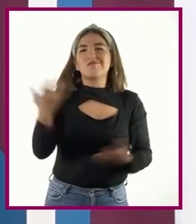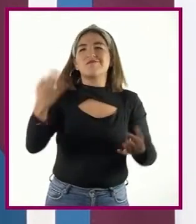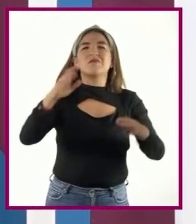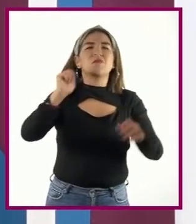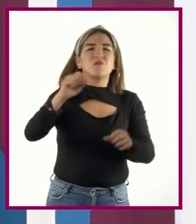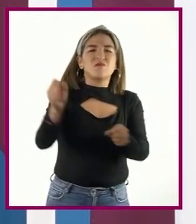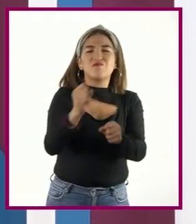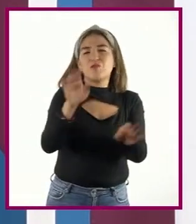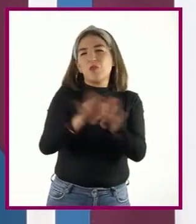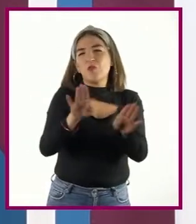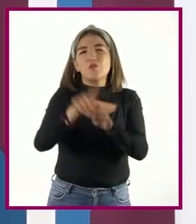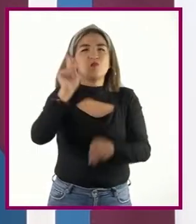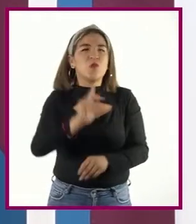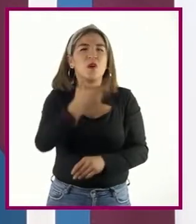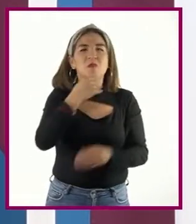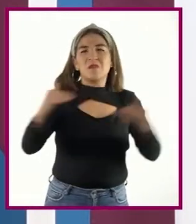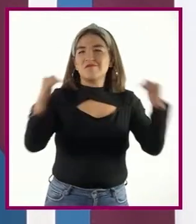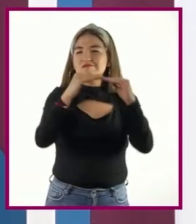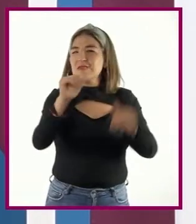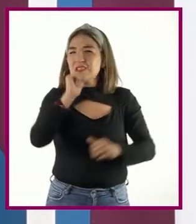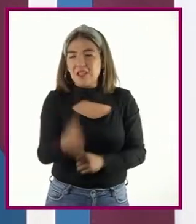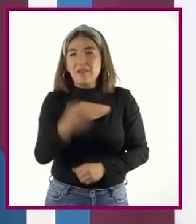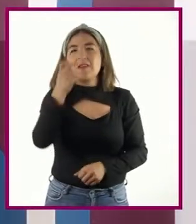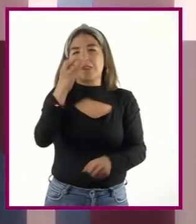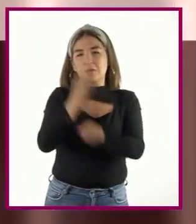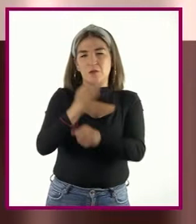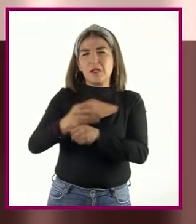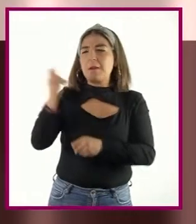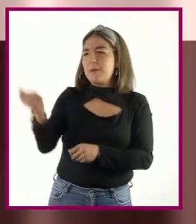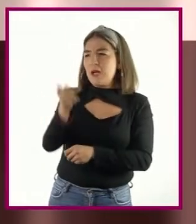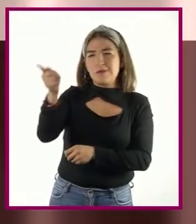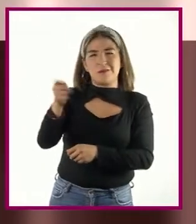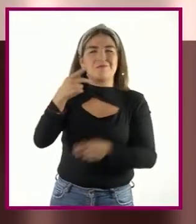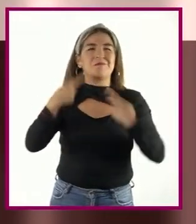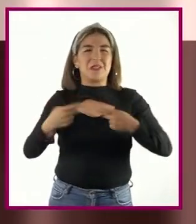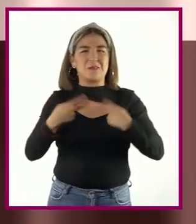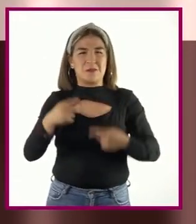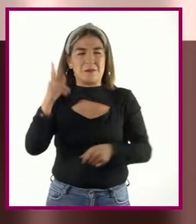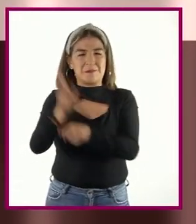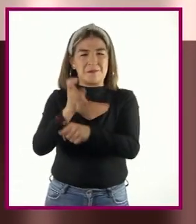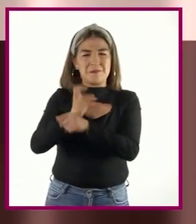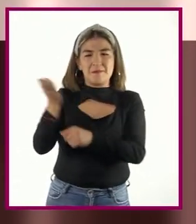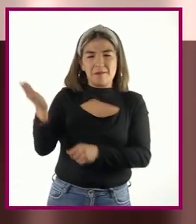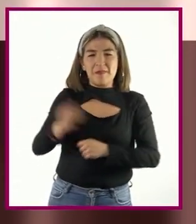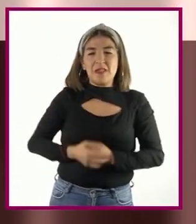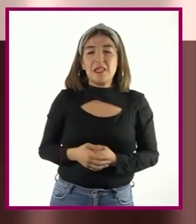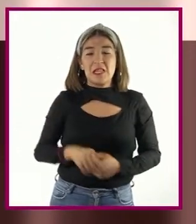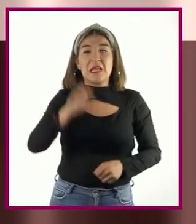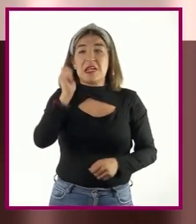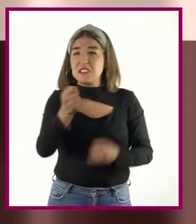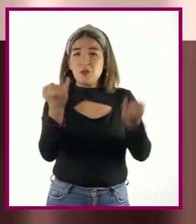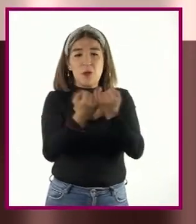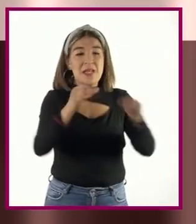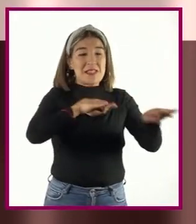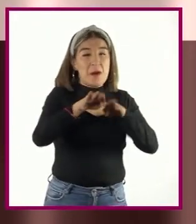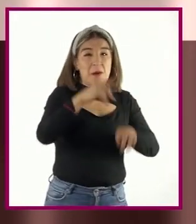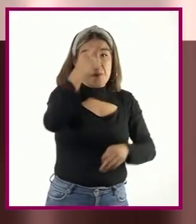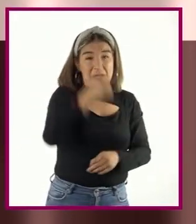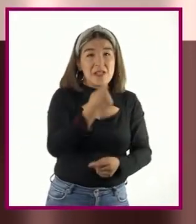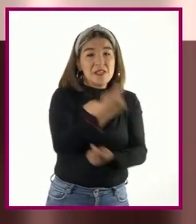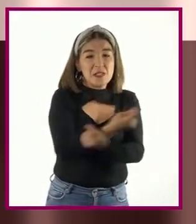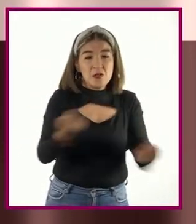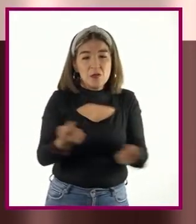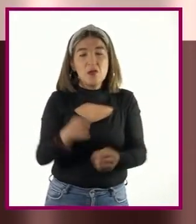cifras, es necesario preguntarle a nuestro invitado: ¿es lo mismo decir trabajo infantil